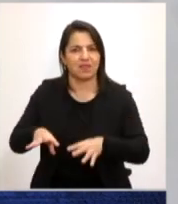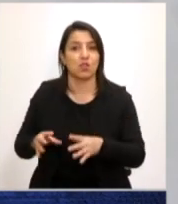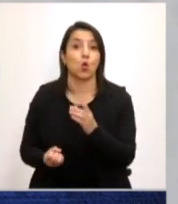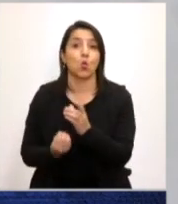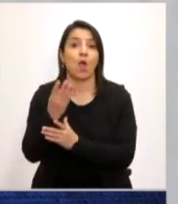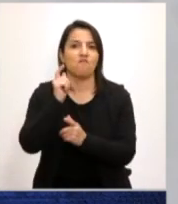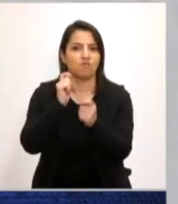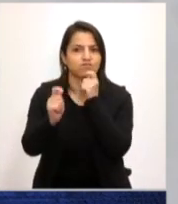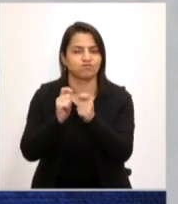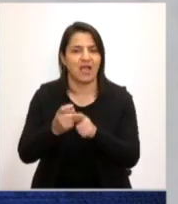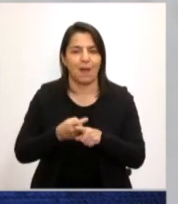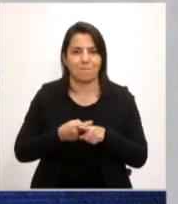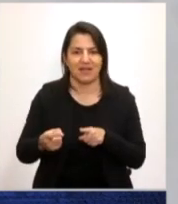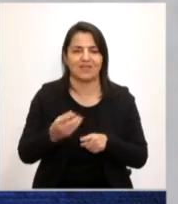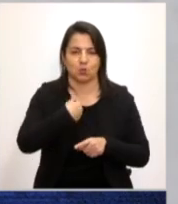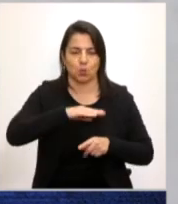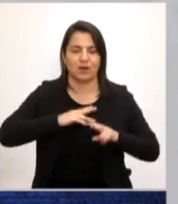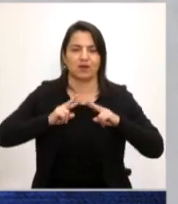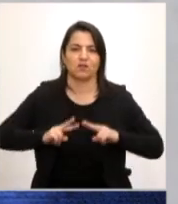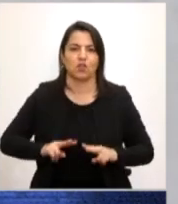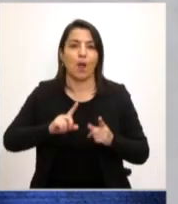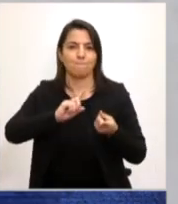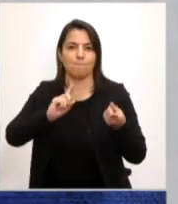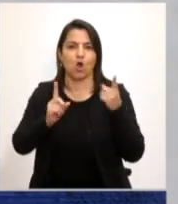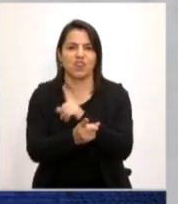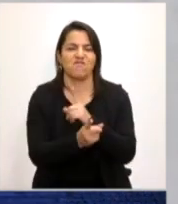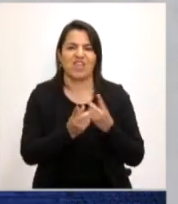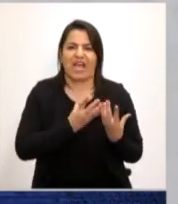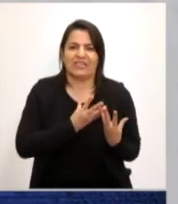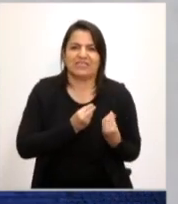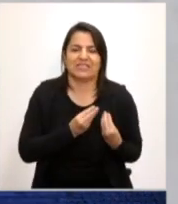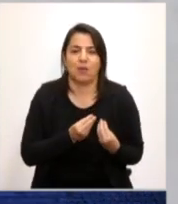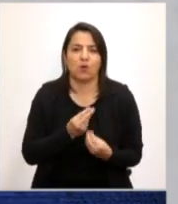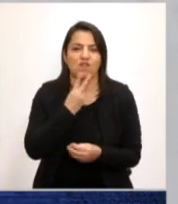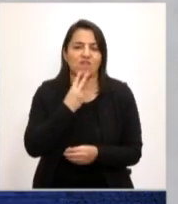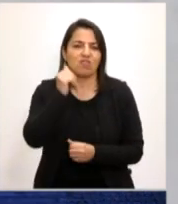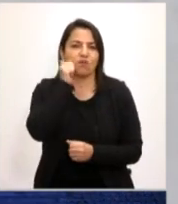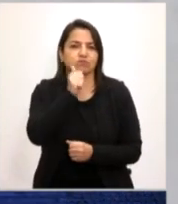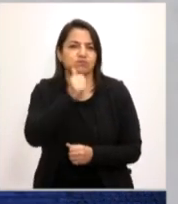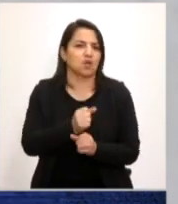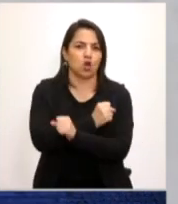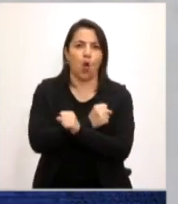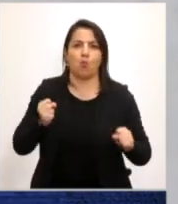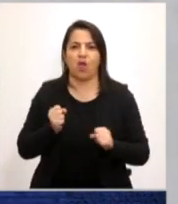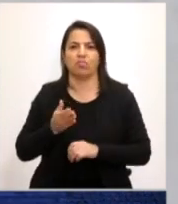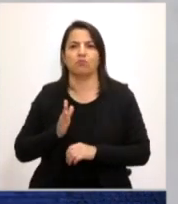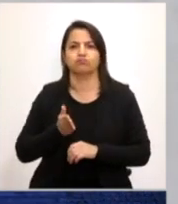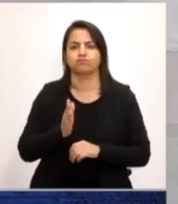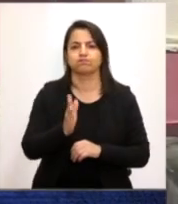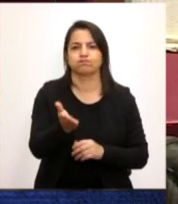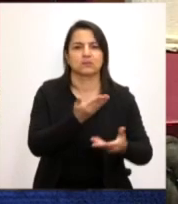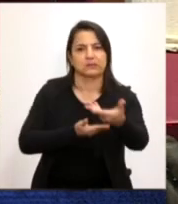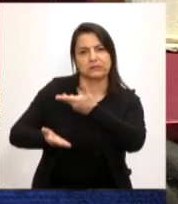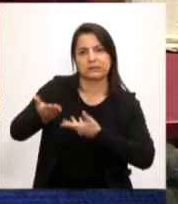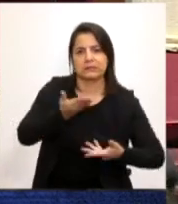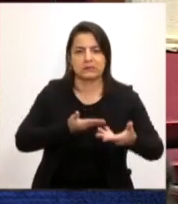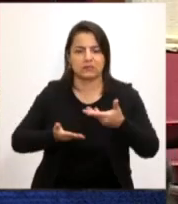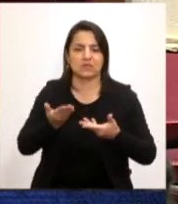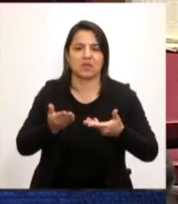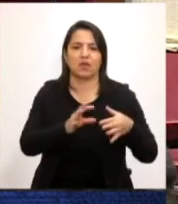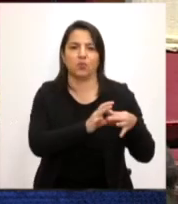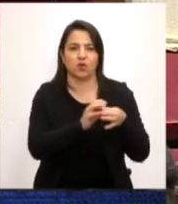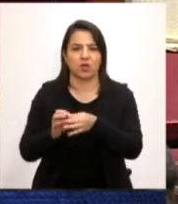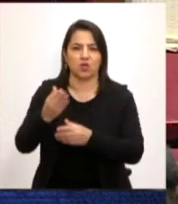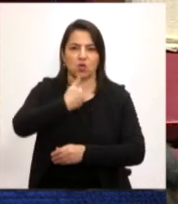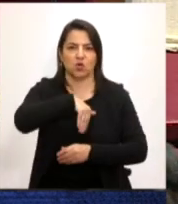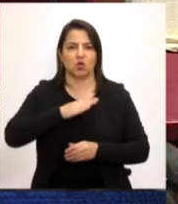nuestra tranquilidad, modifican por temor nuestra vida cotidiana e impiden el desarrollo normal de nuestra interacción social. Es por ello que hemos